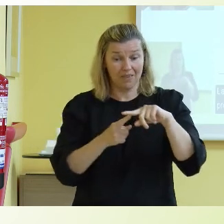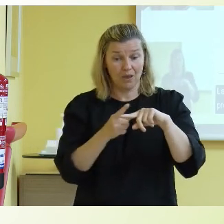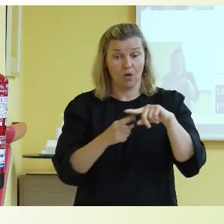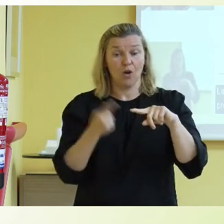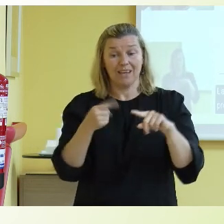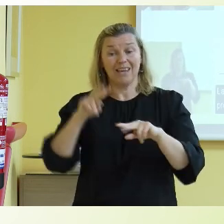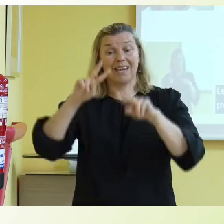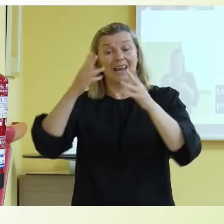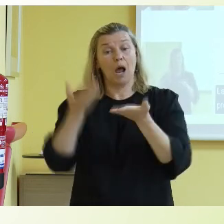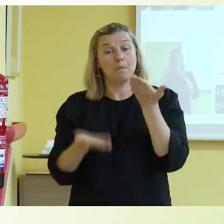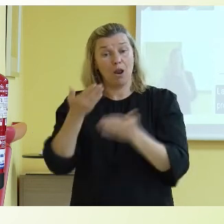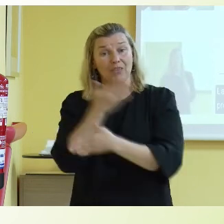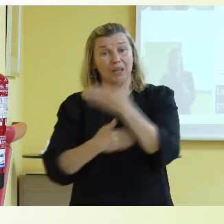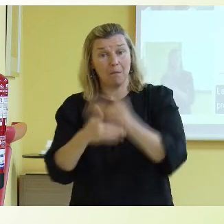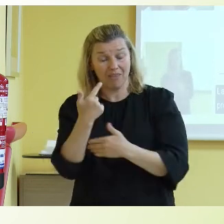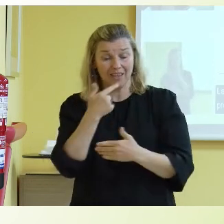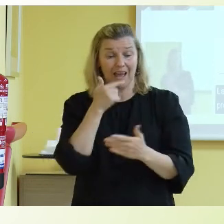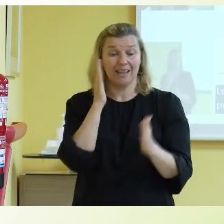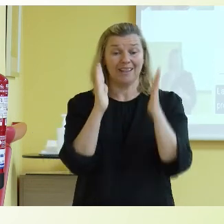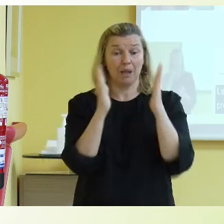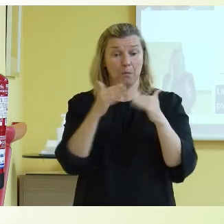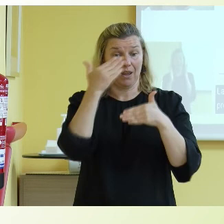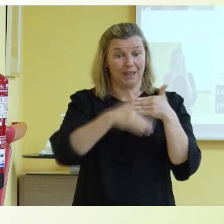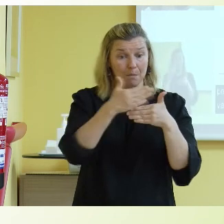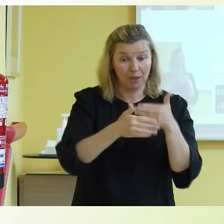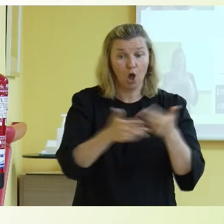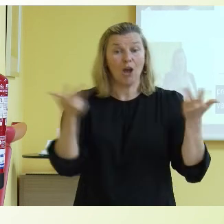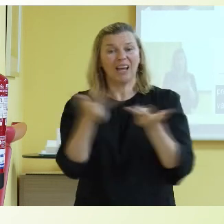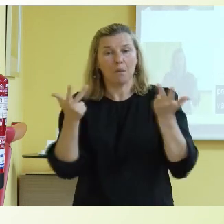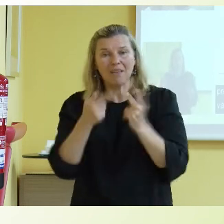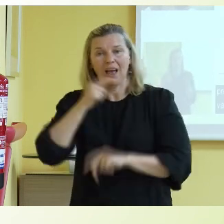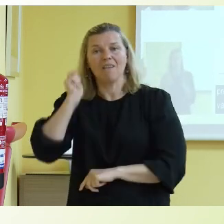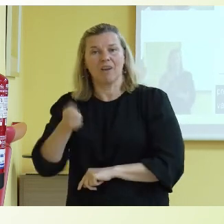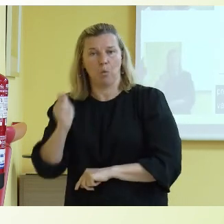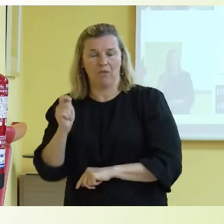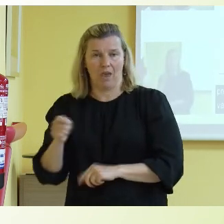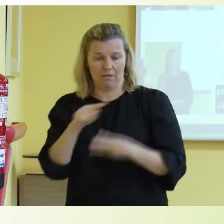3 entradas: temporalidad de la limitación, gravedad y frecuencia de la población.